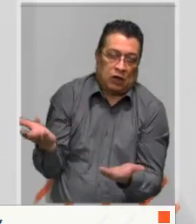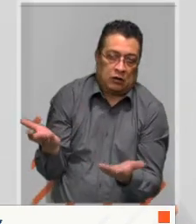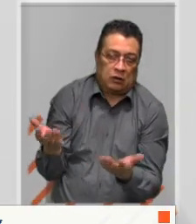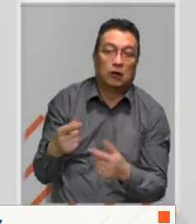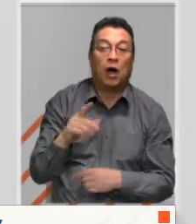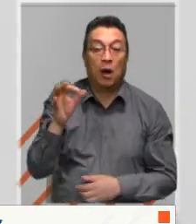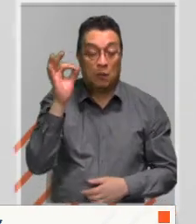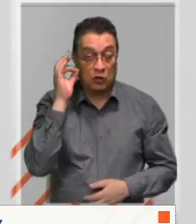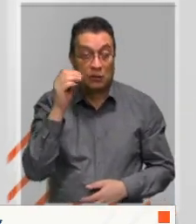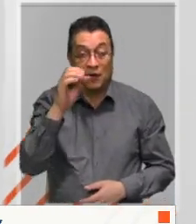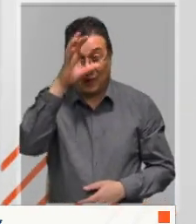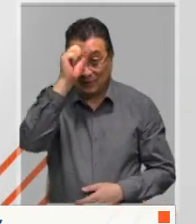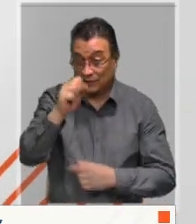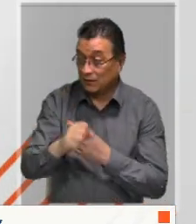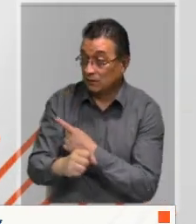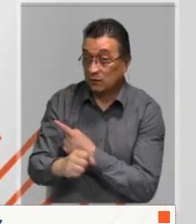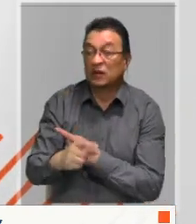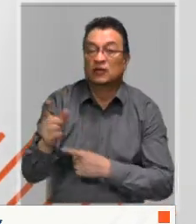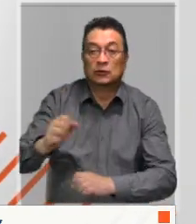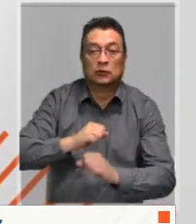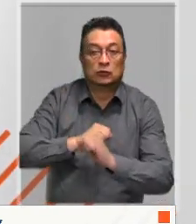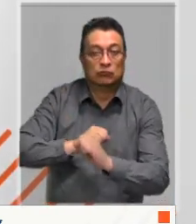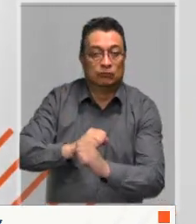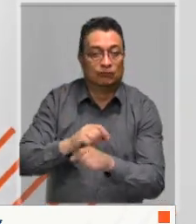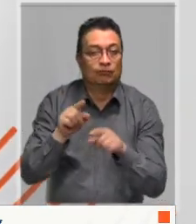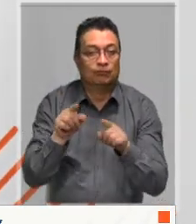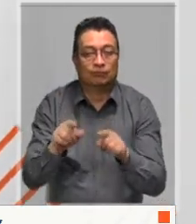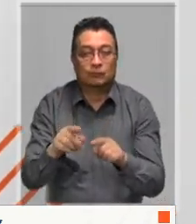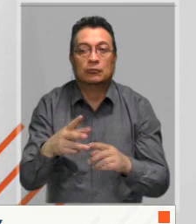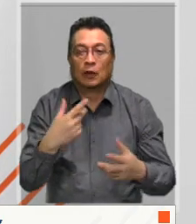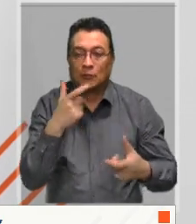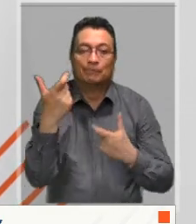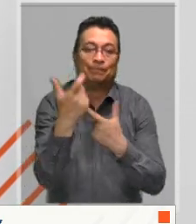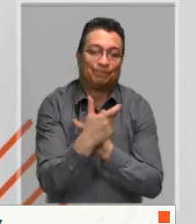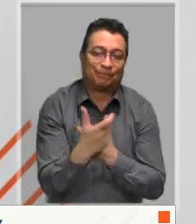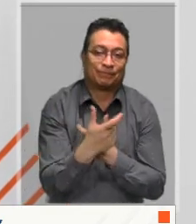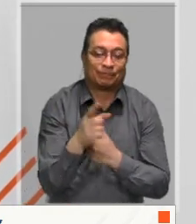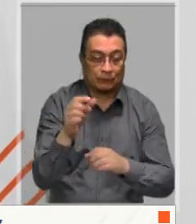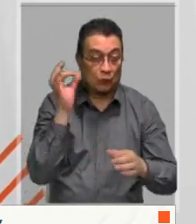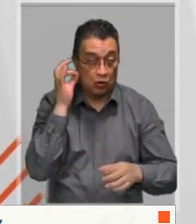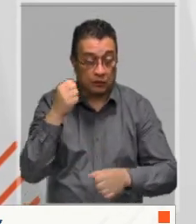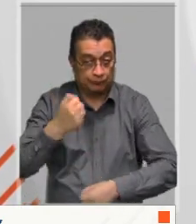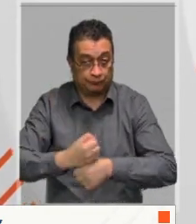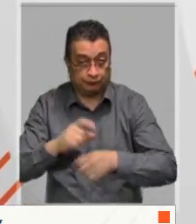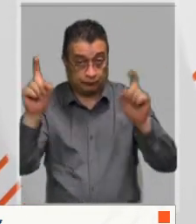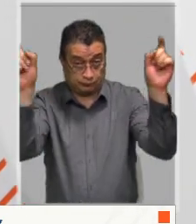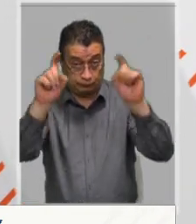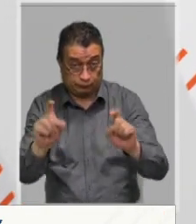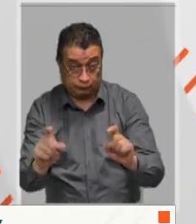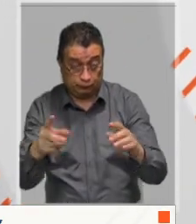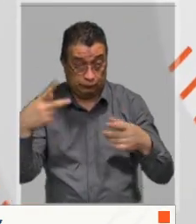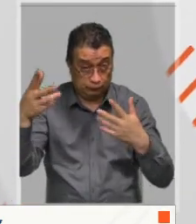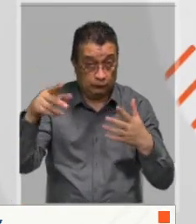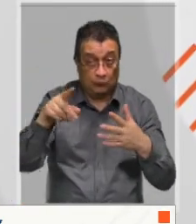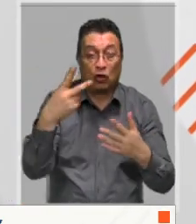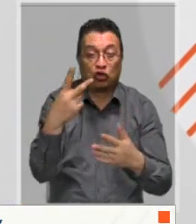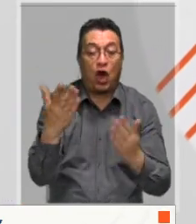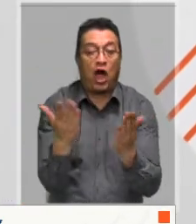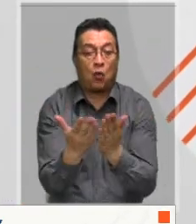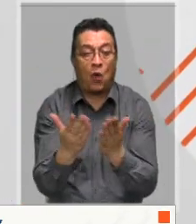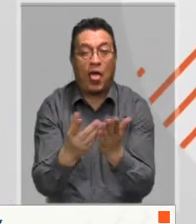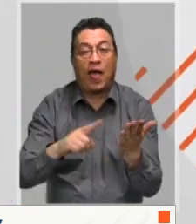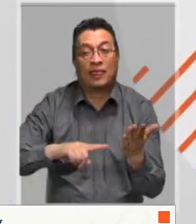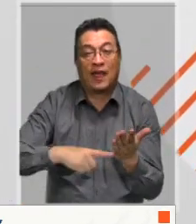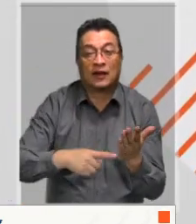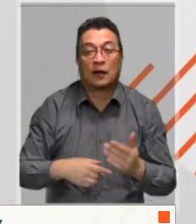como la Argentina Bahía cuadros que combaten el mansplaning usando el humor es electricista y profesora en dos escuelas técnicas